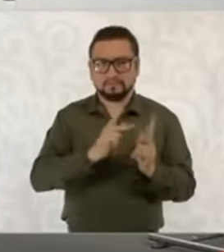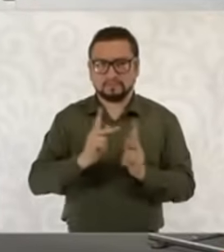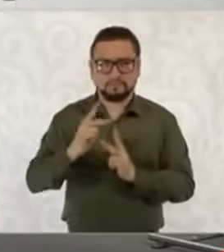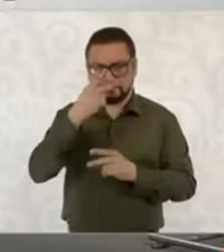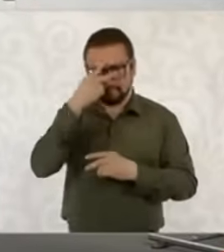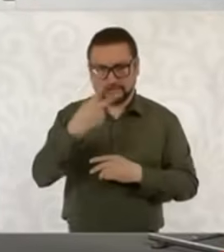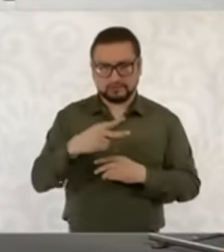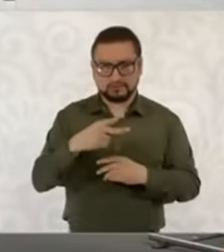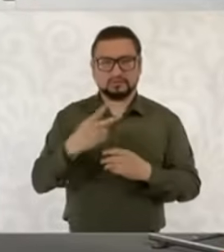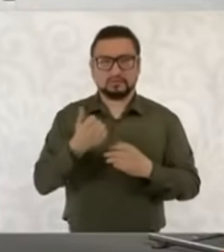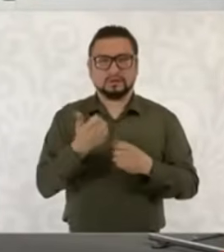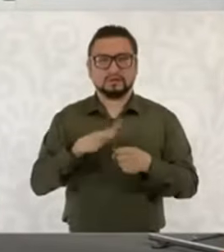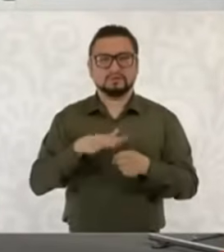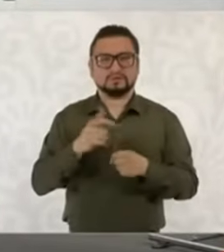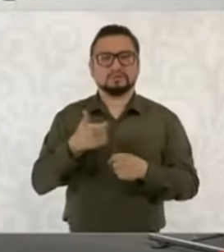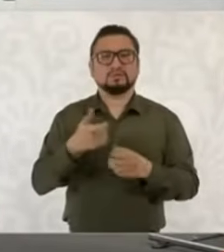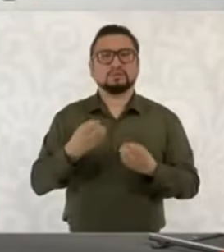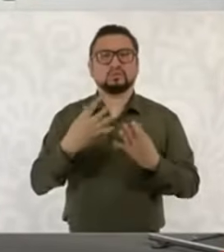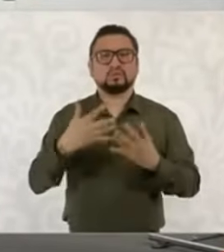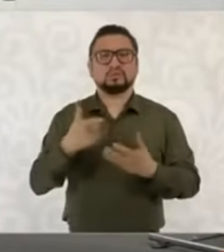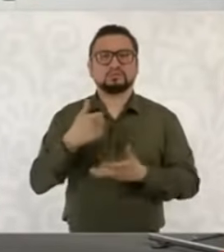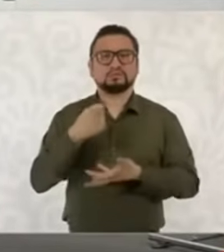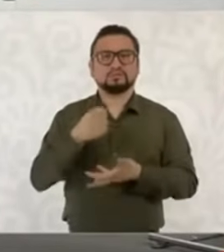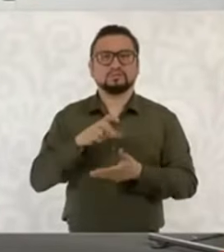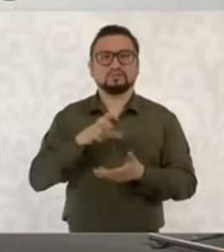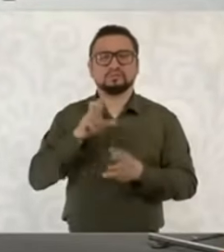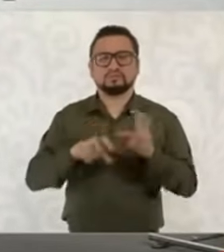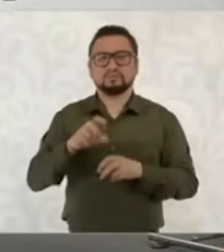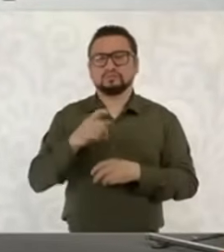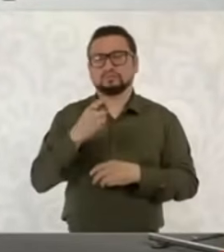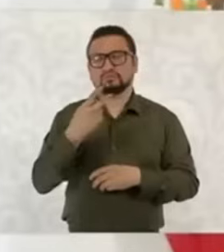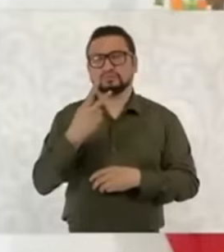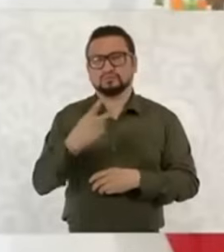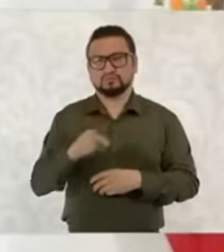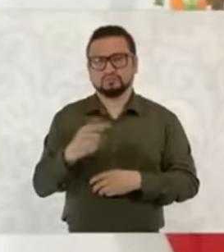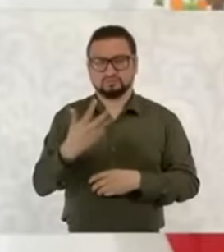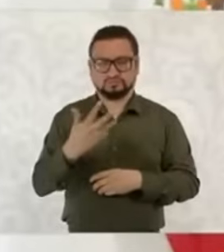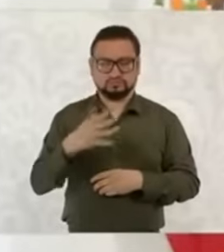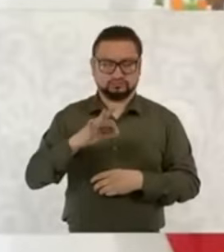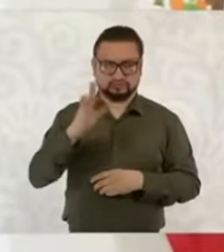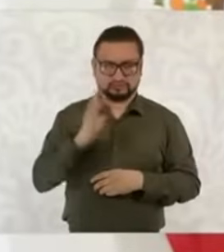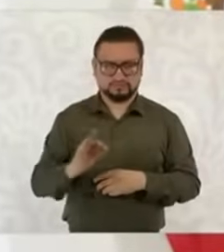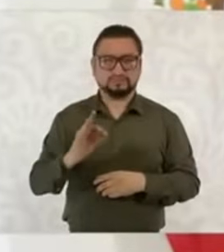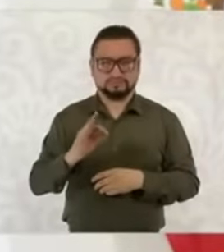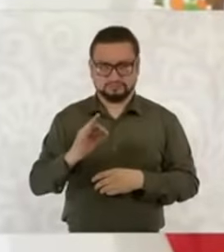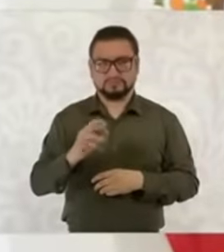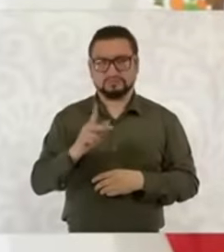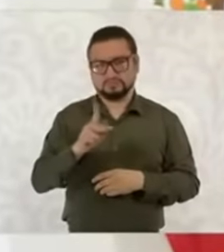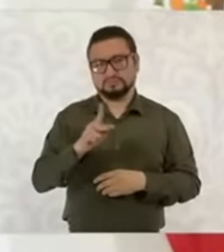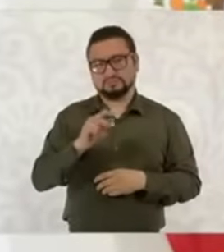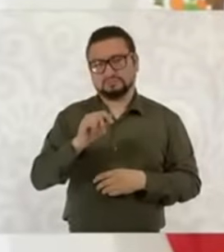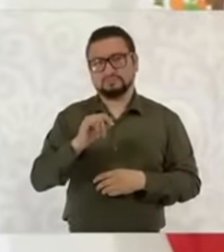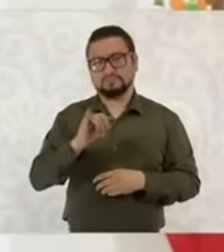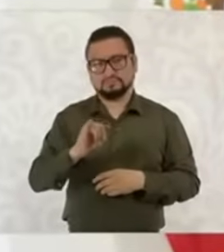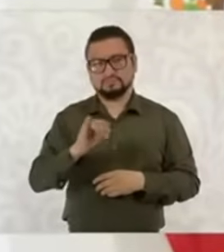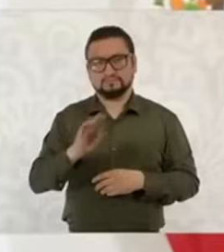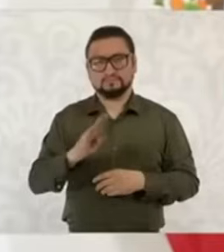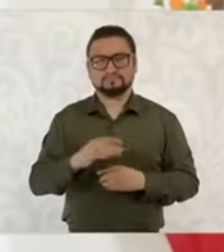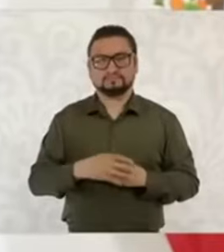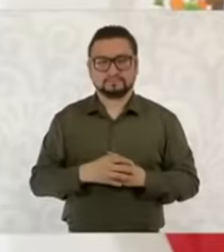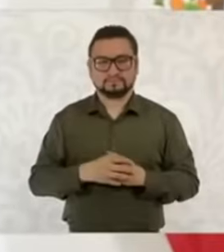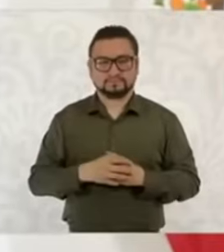administración, se destinan también recursos equivalentes al 2.5% del PIB en inversión